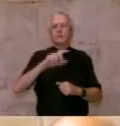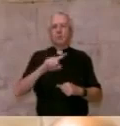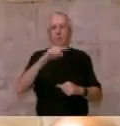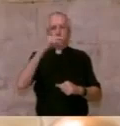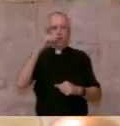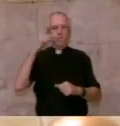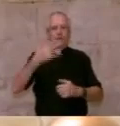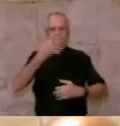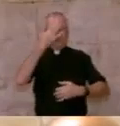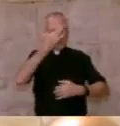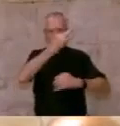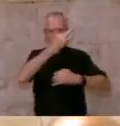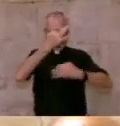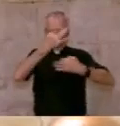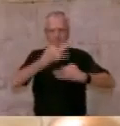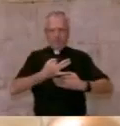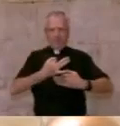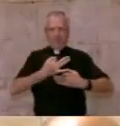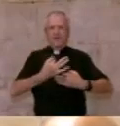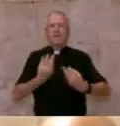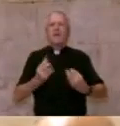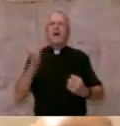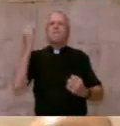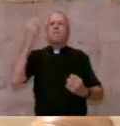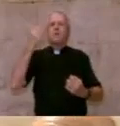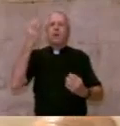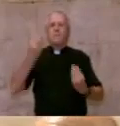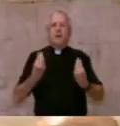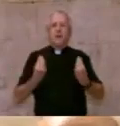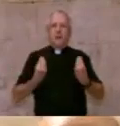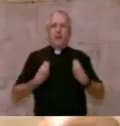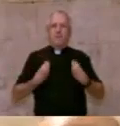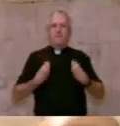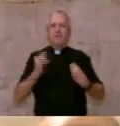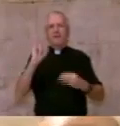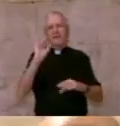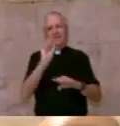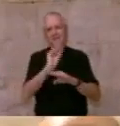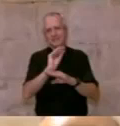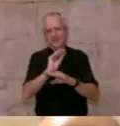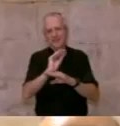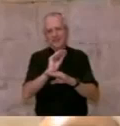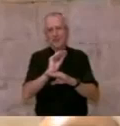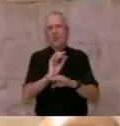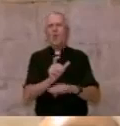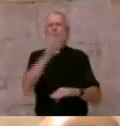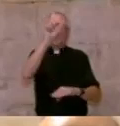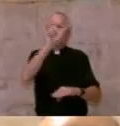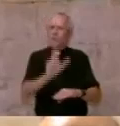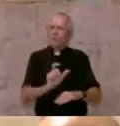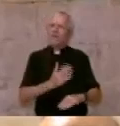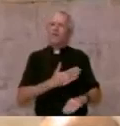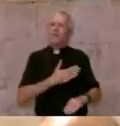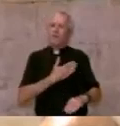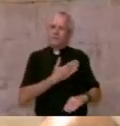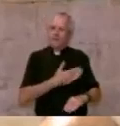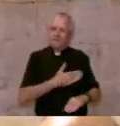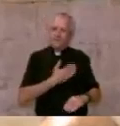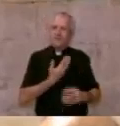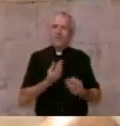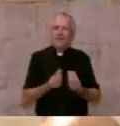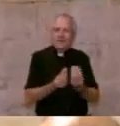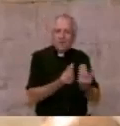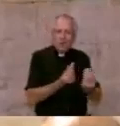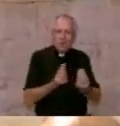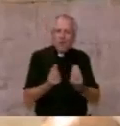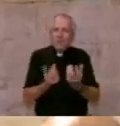fe que la proclama, la vive y enseña. Un hombre compasivo al que conmueve